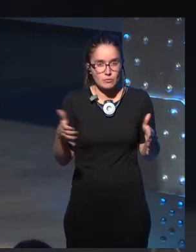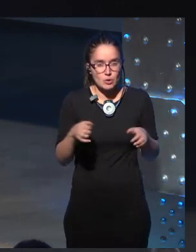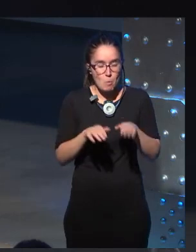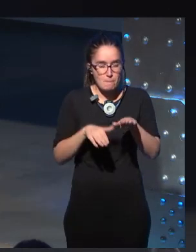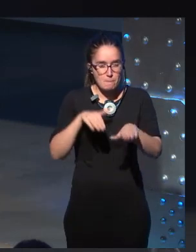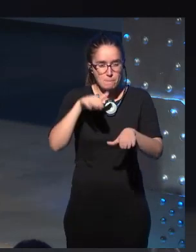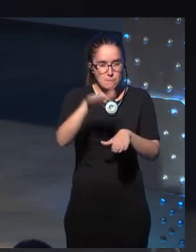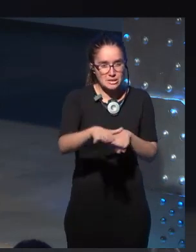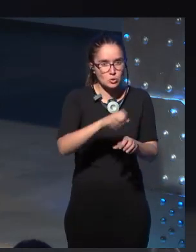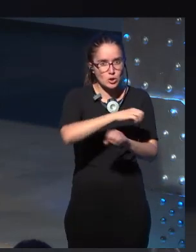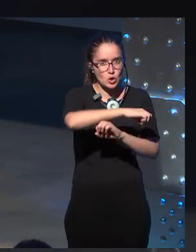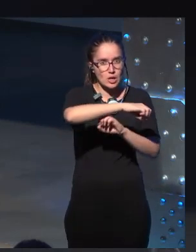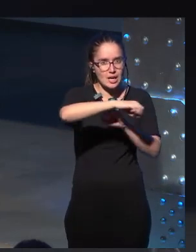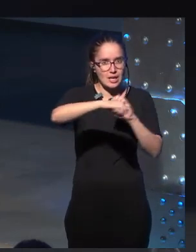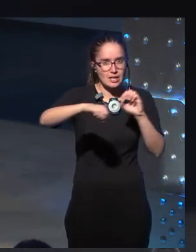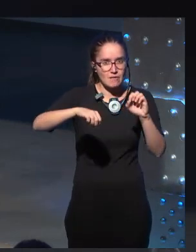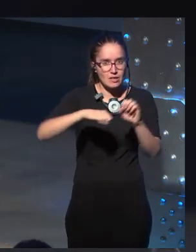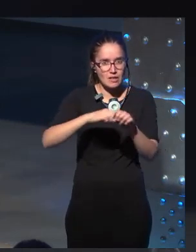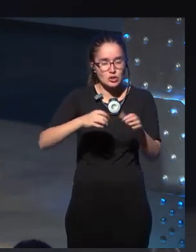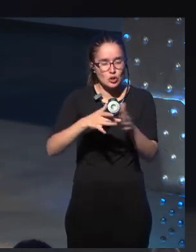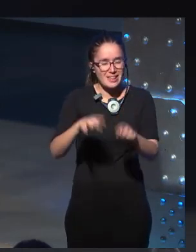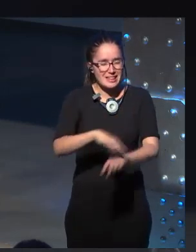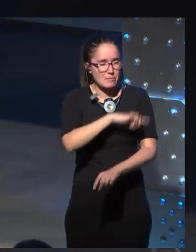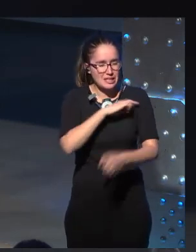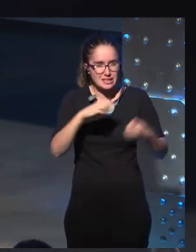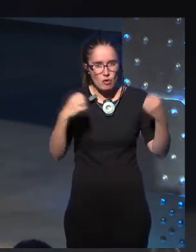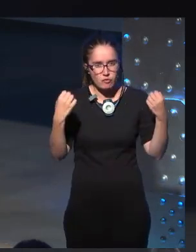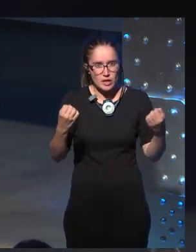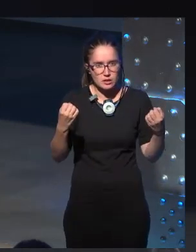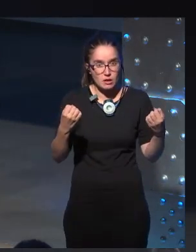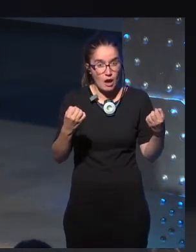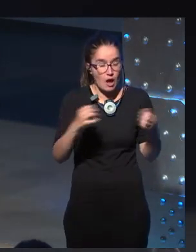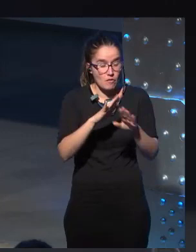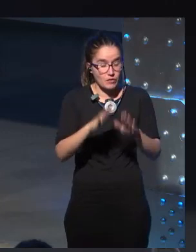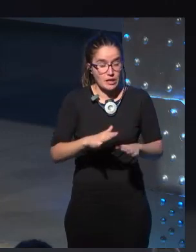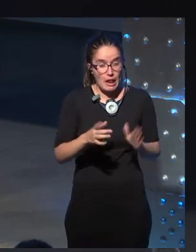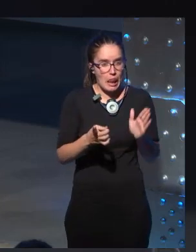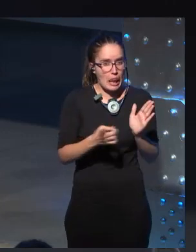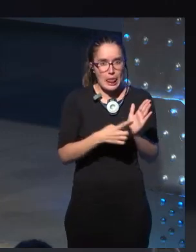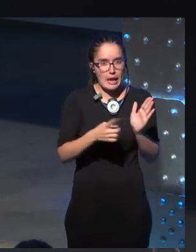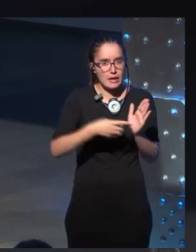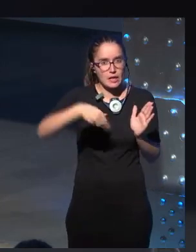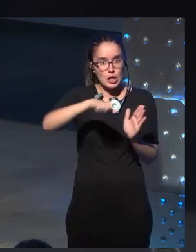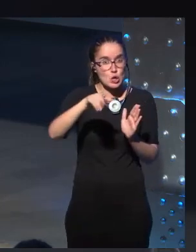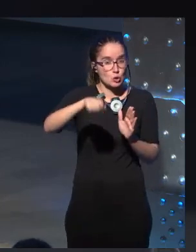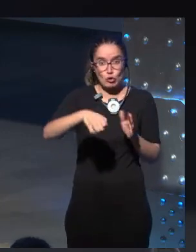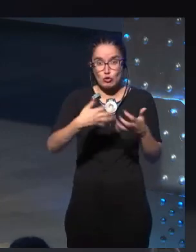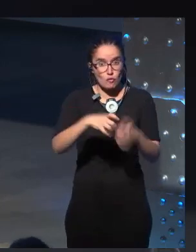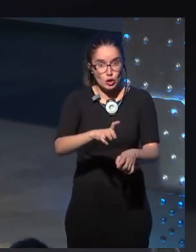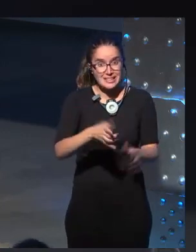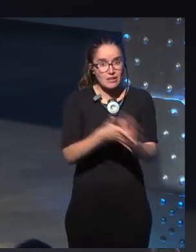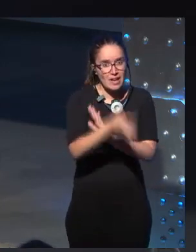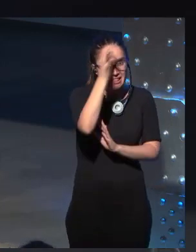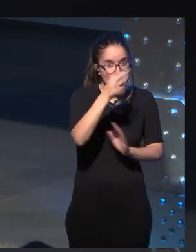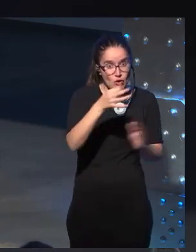un paso es cuando la gravedad es demasiado fuerte, que ya no funciona la ley de Newton. Pero esto no significa que la teoría esté equivocada,